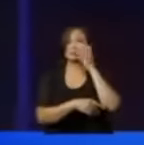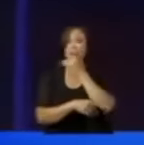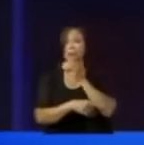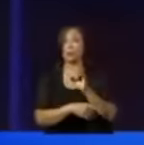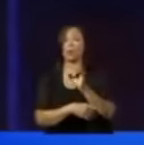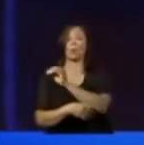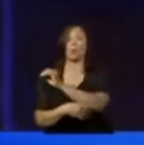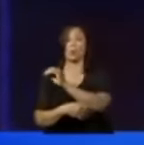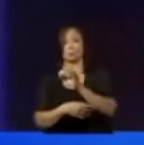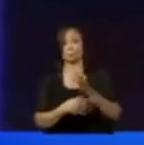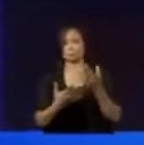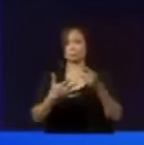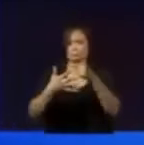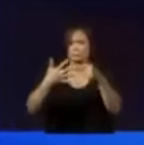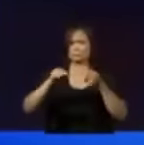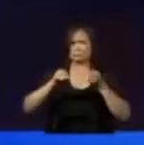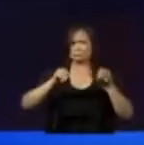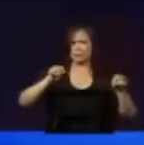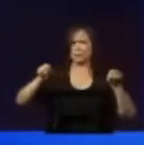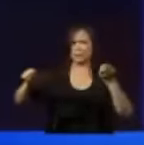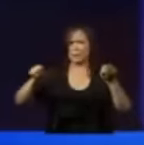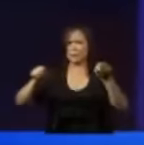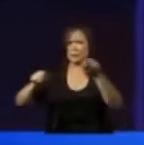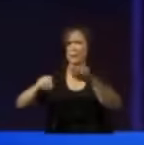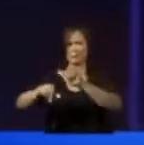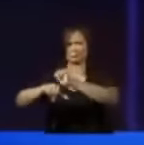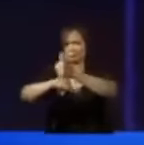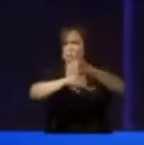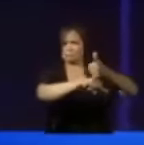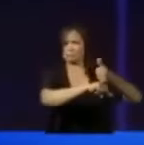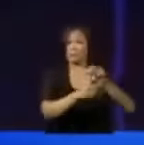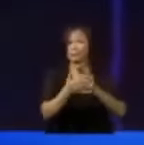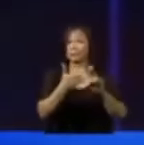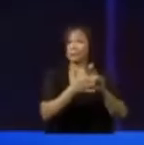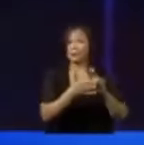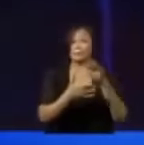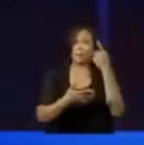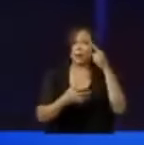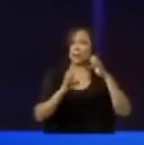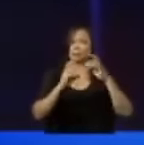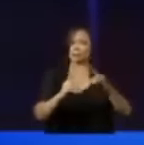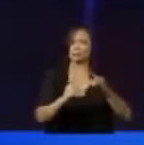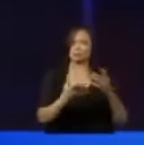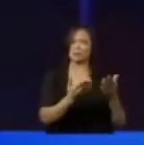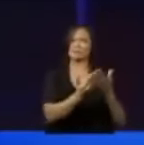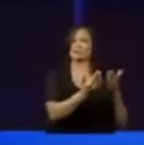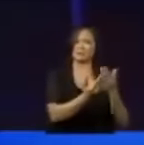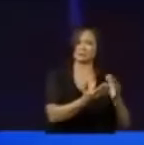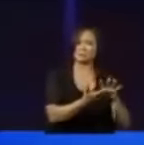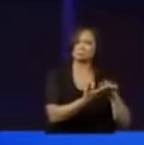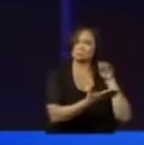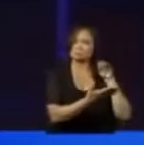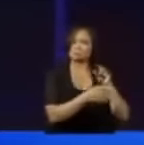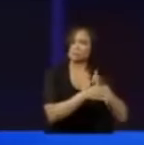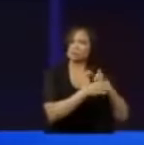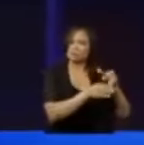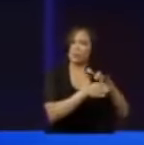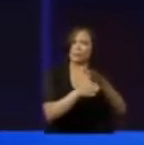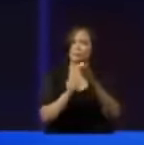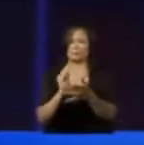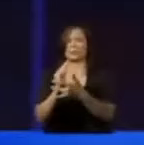Domingo Oeste. O sea, estamos llevando la educación a los territorios para que además puedan estudiar esas